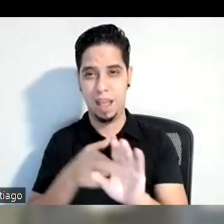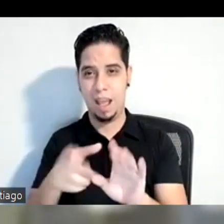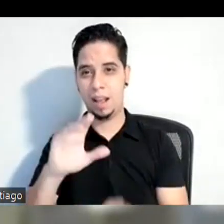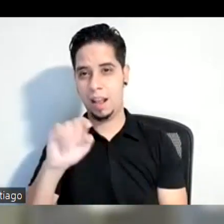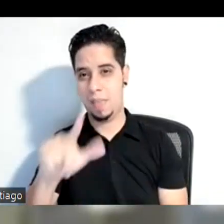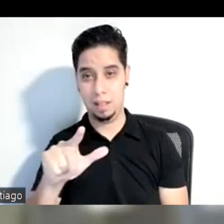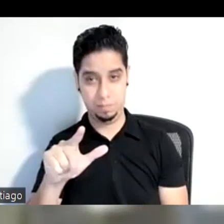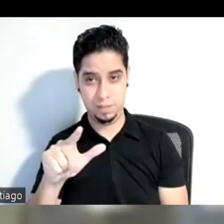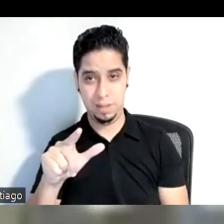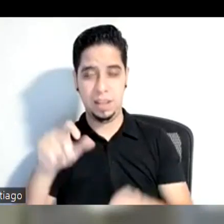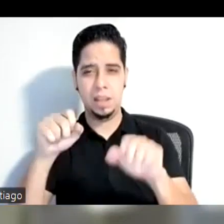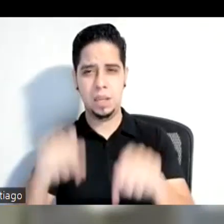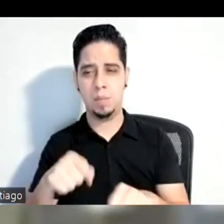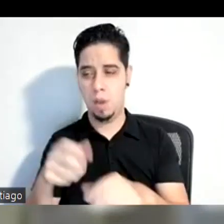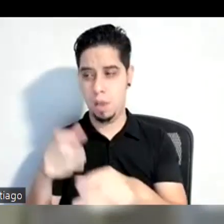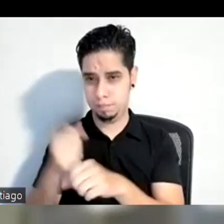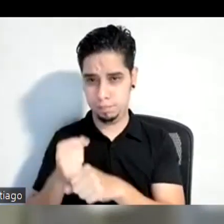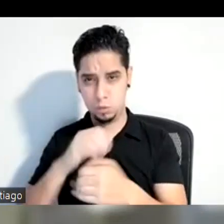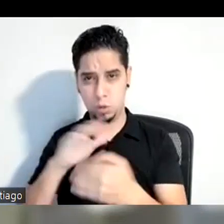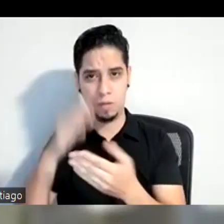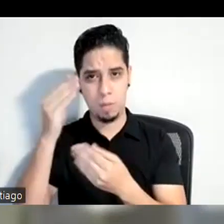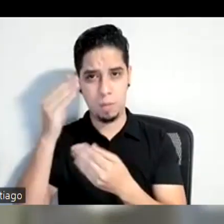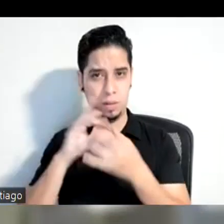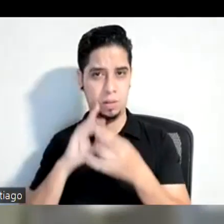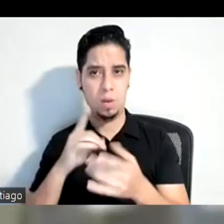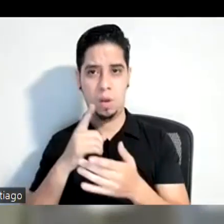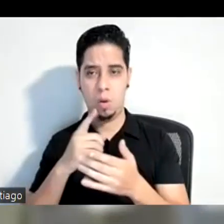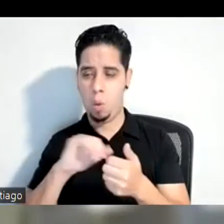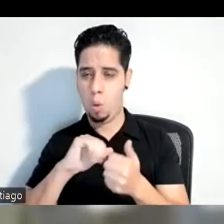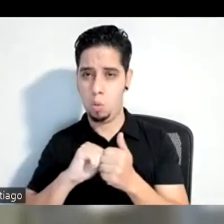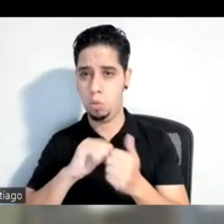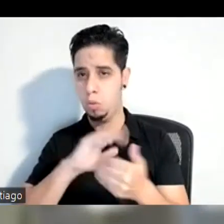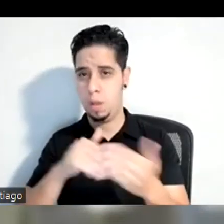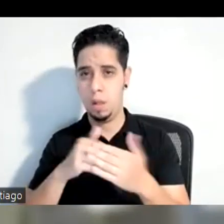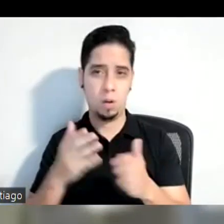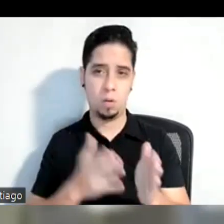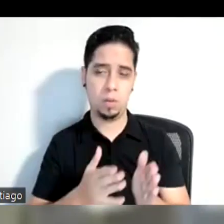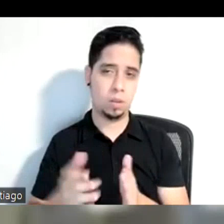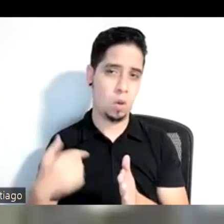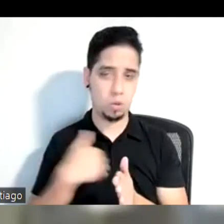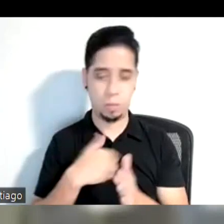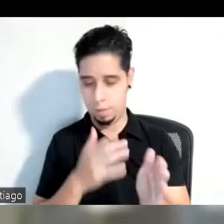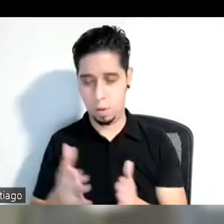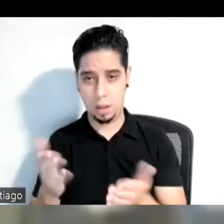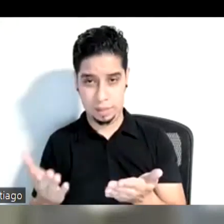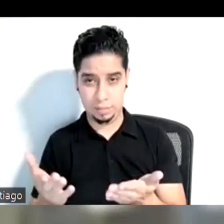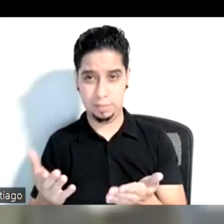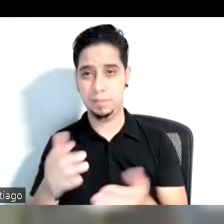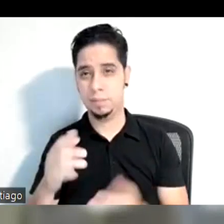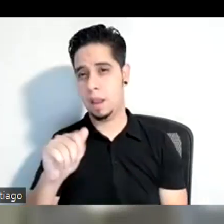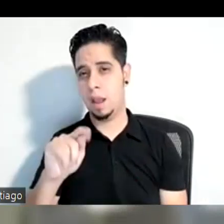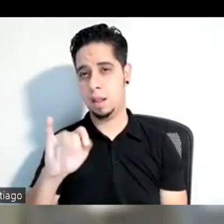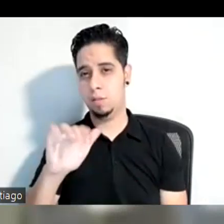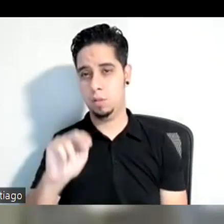puedan llegar las notificaciones de todas las cosas que seguimos preparando para ustedes en Artefusión, como la encuesta de la semana, que dicho sea de